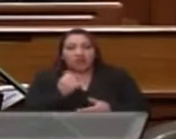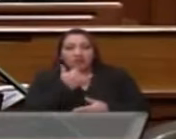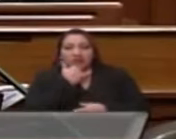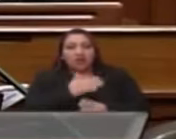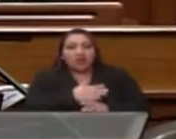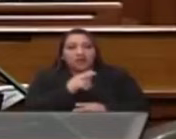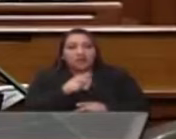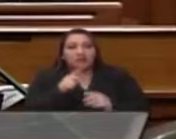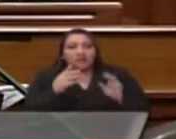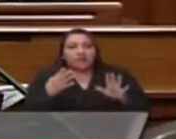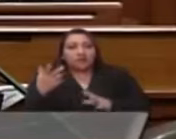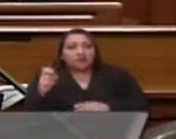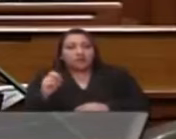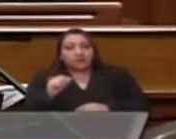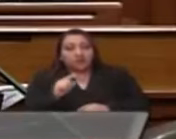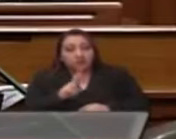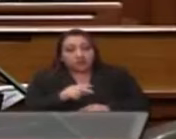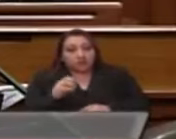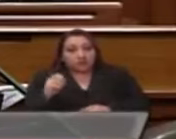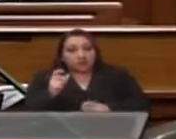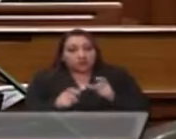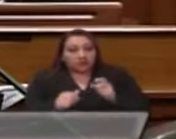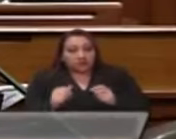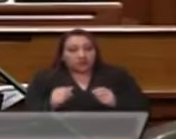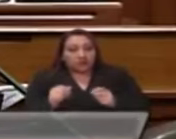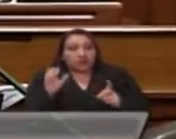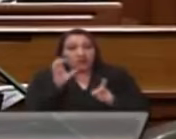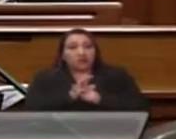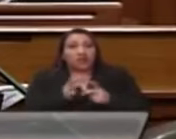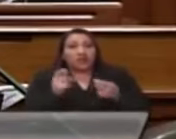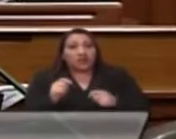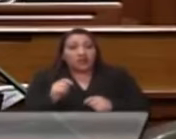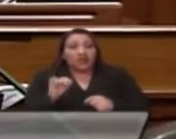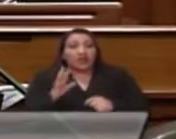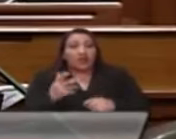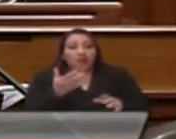entre 1980 y el 2000, personas sometidas a trata,